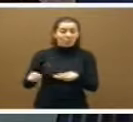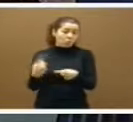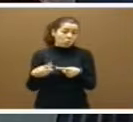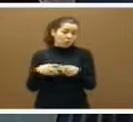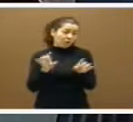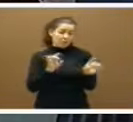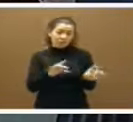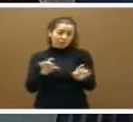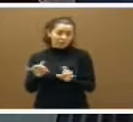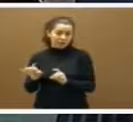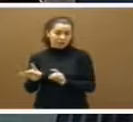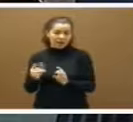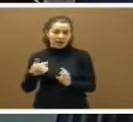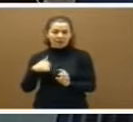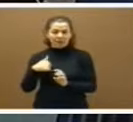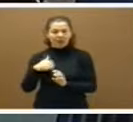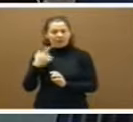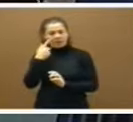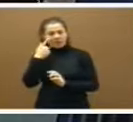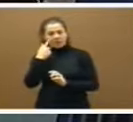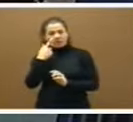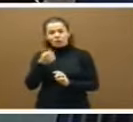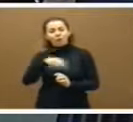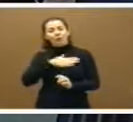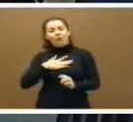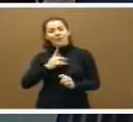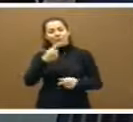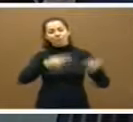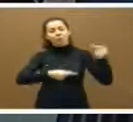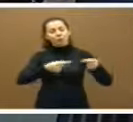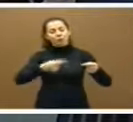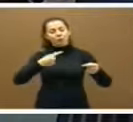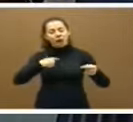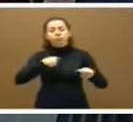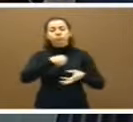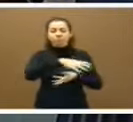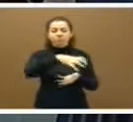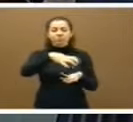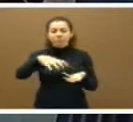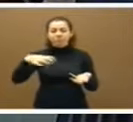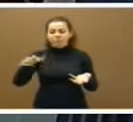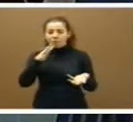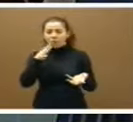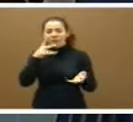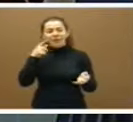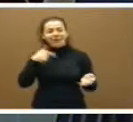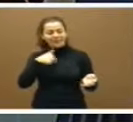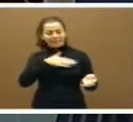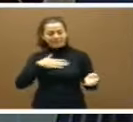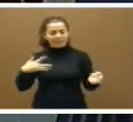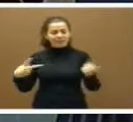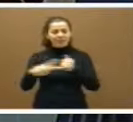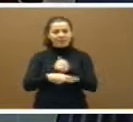más que pretendan dificultar la ejecución del presupuesto, porque su parca justificación habla de evitar que la Asamblea de Extremadura